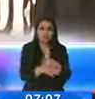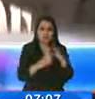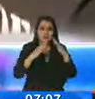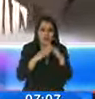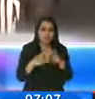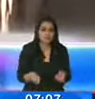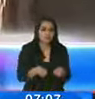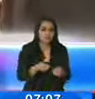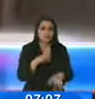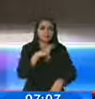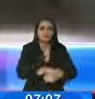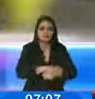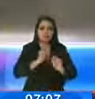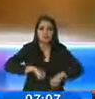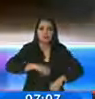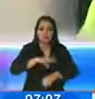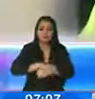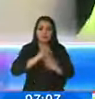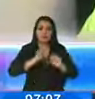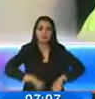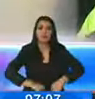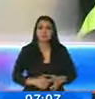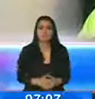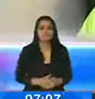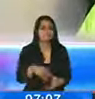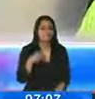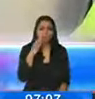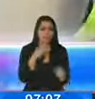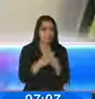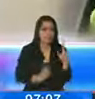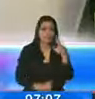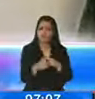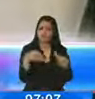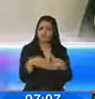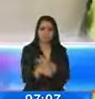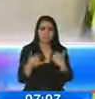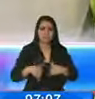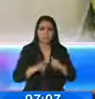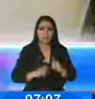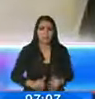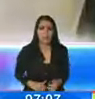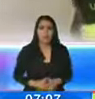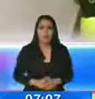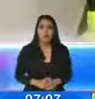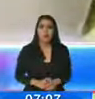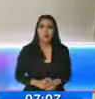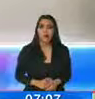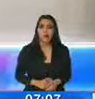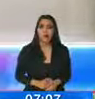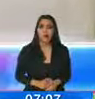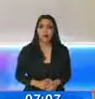boletas de detención. No hubo puerta que detenga el operativo para capturar a los sospechosos.